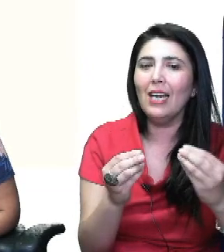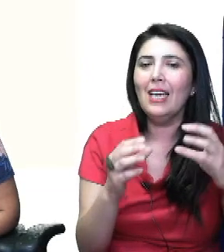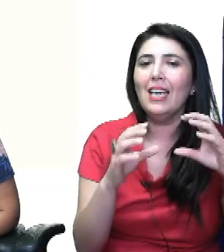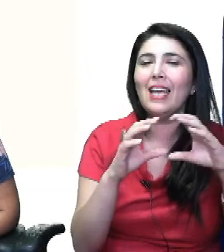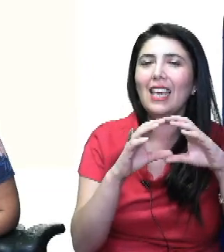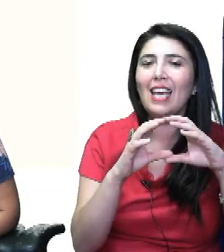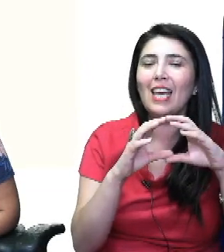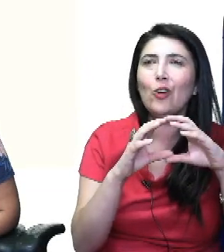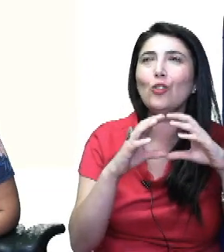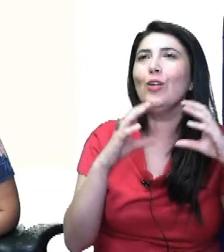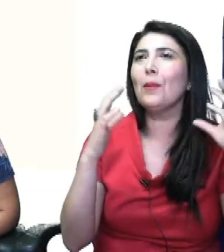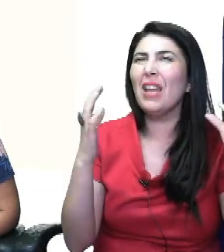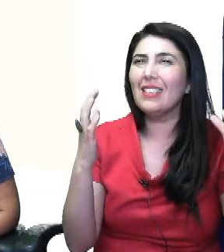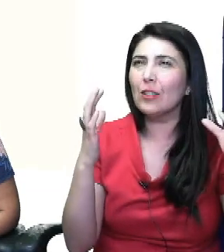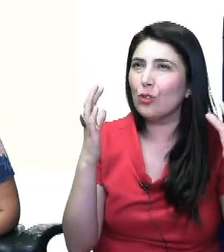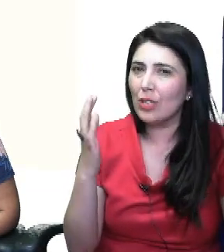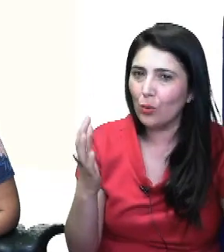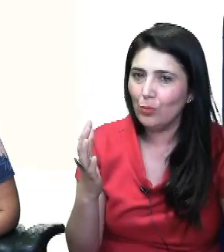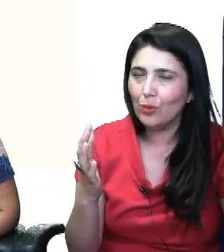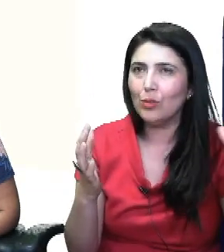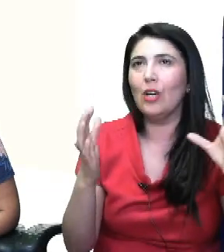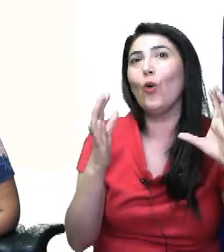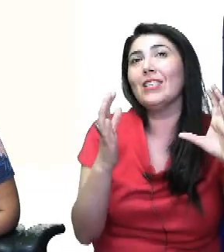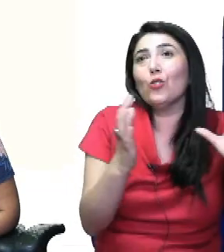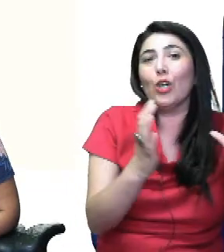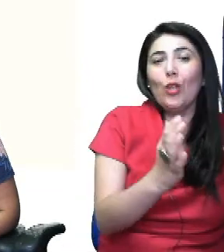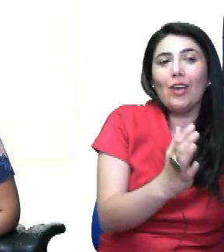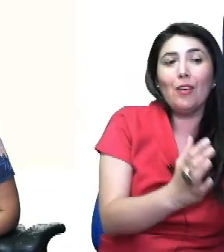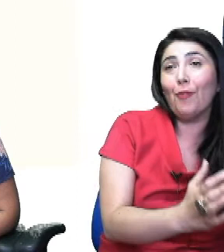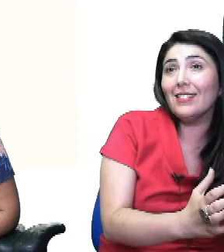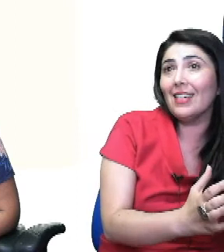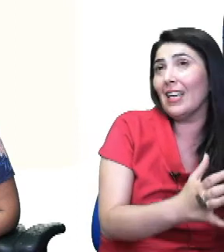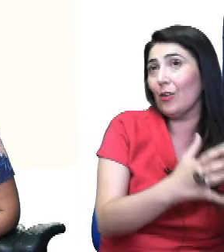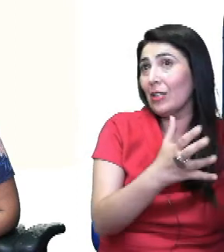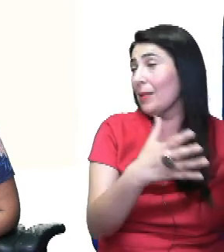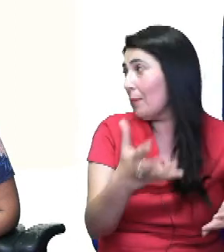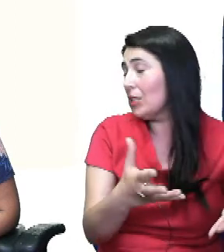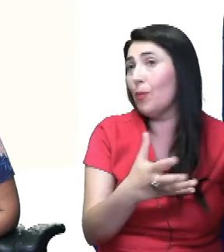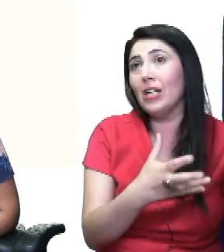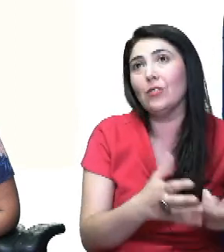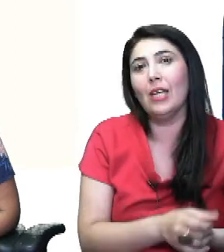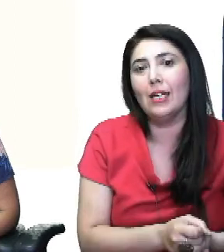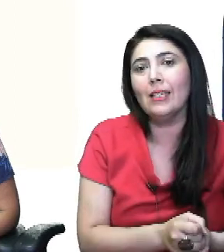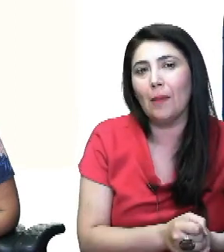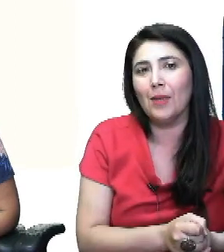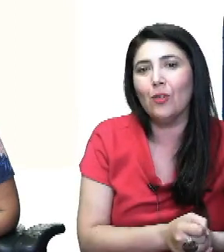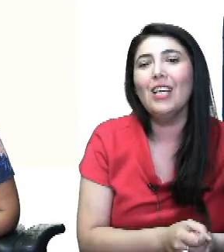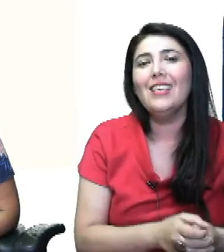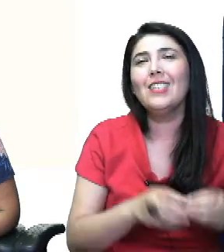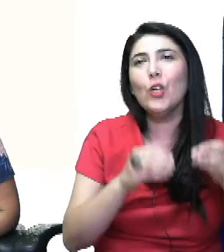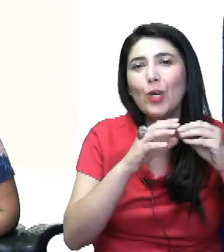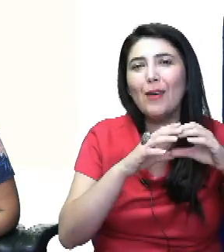internacional que no solo interpela al sector salud o al sector infancia, que es donde también hay muchas publicaciones en este